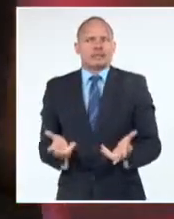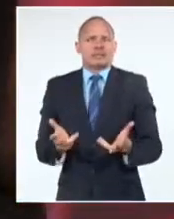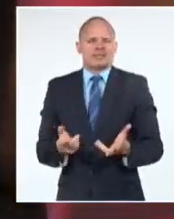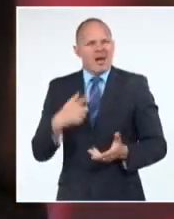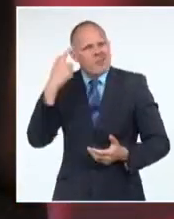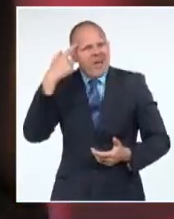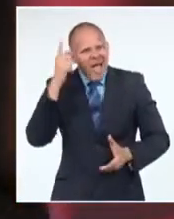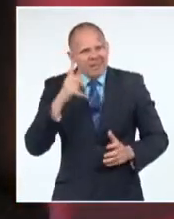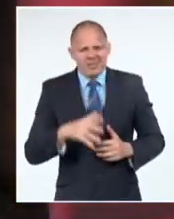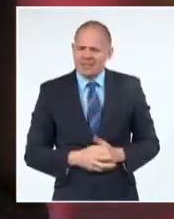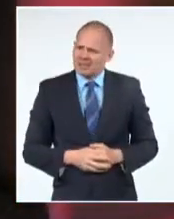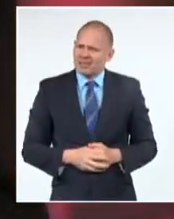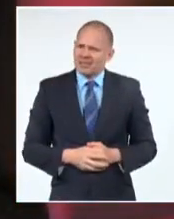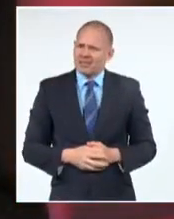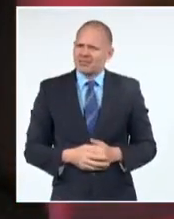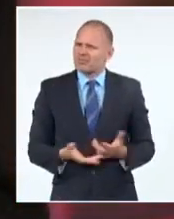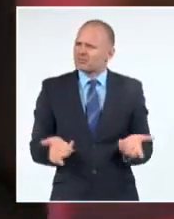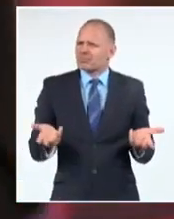eso.